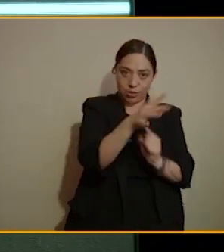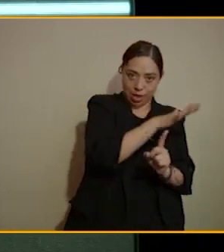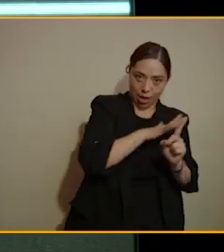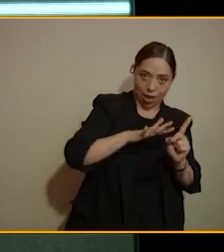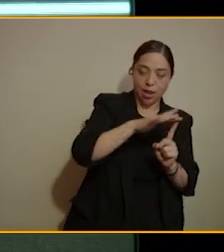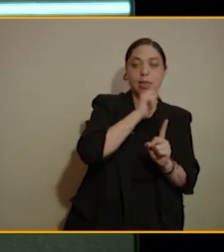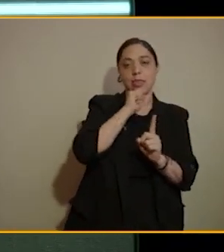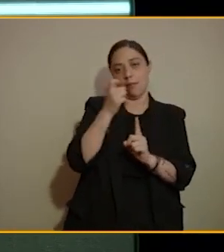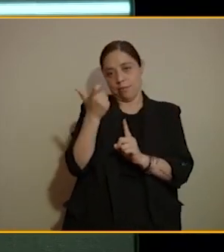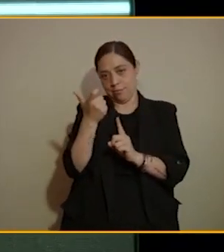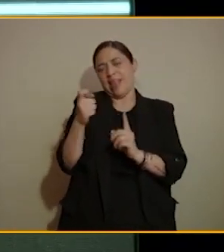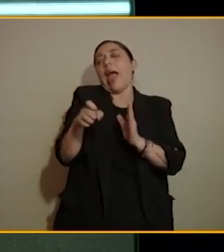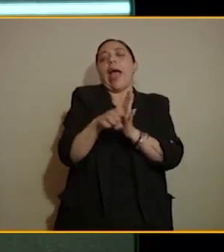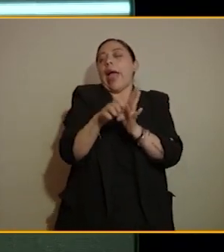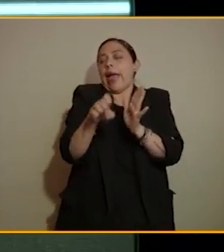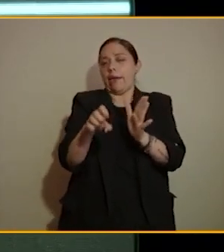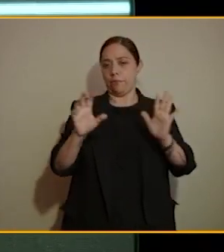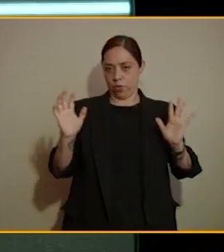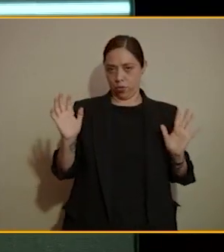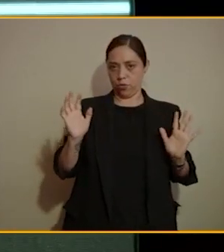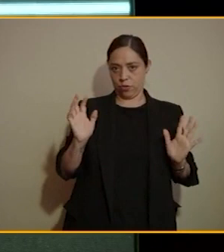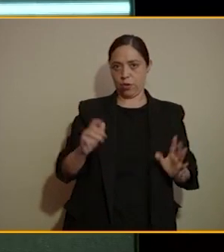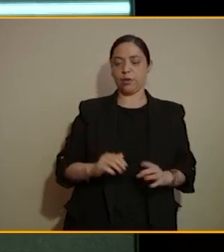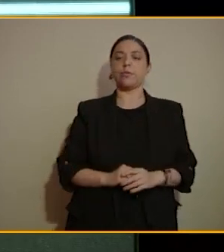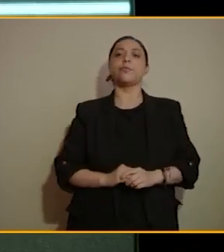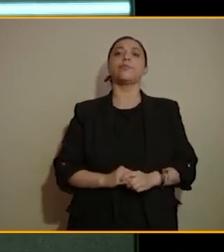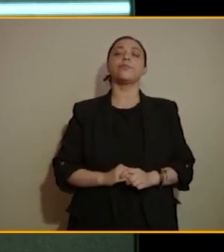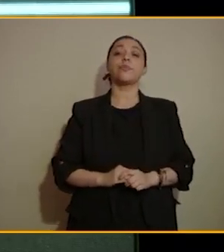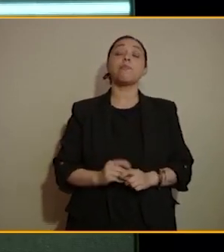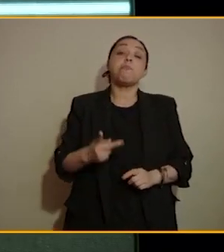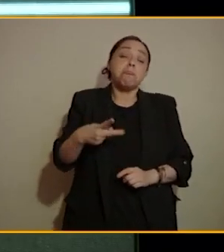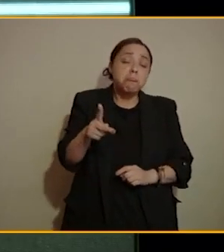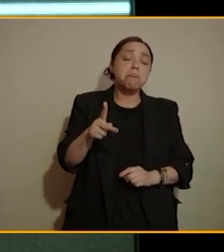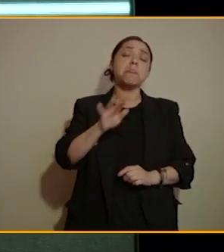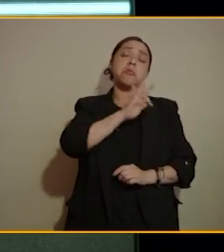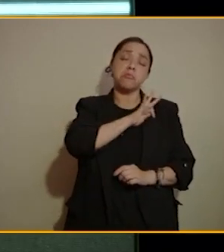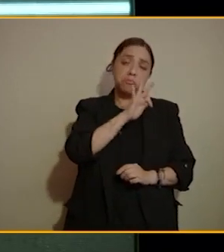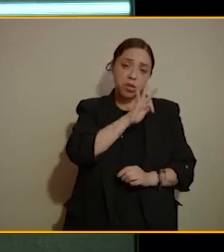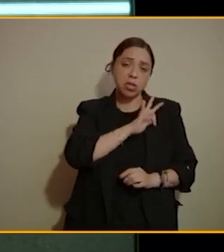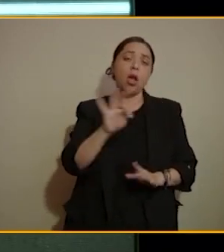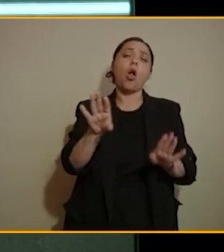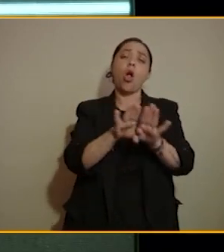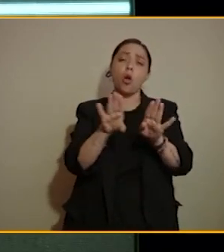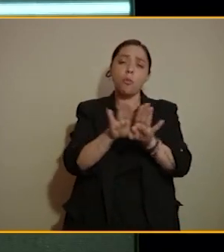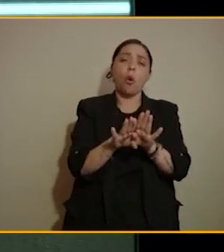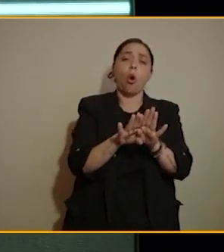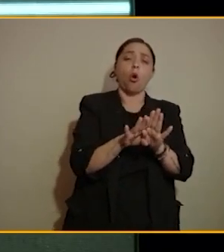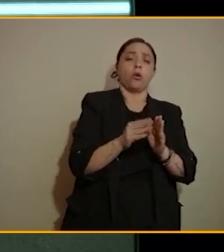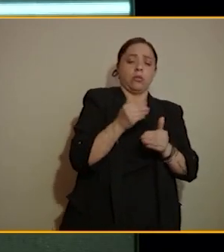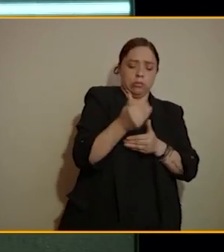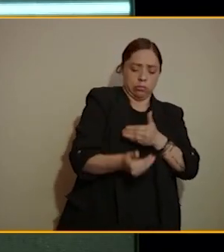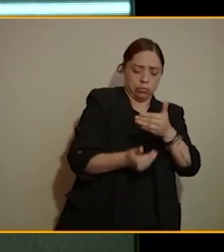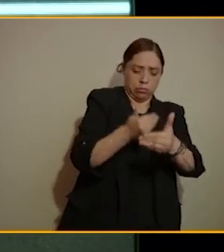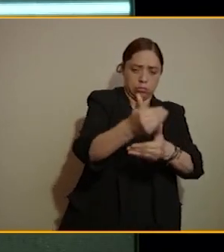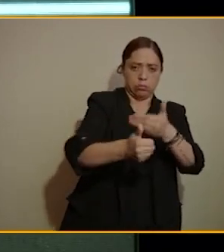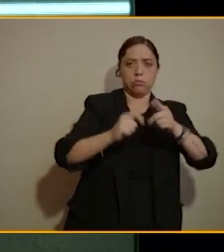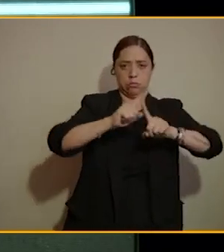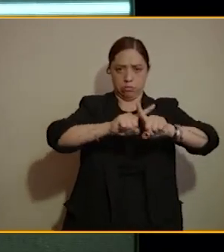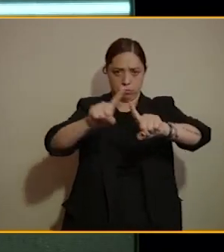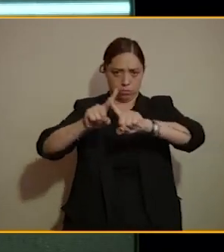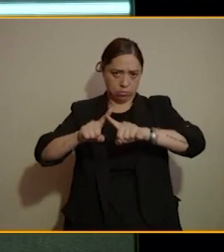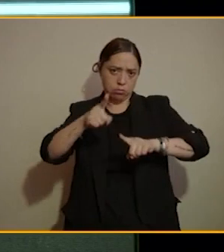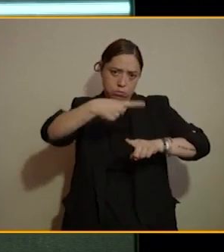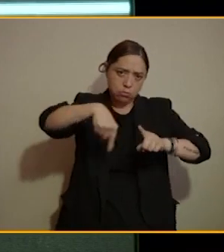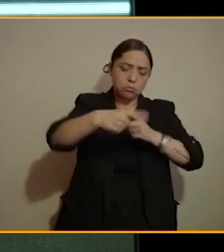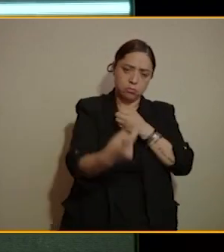ejemplo hipotético, pero como esto pueden existir otros muchos procesos productivos que ustedes pueden incorporar